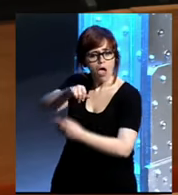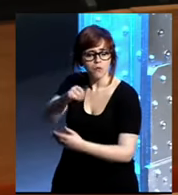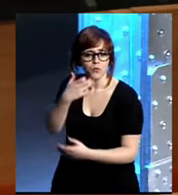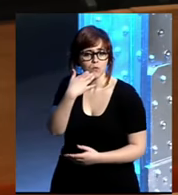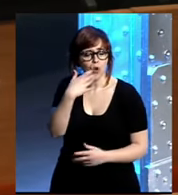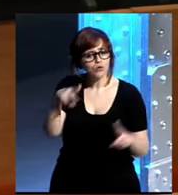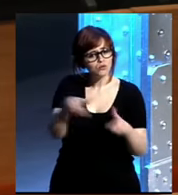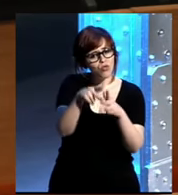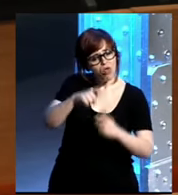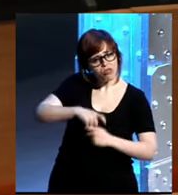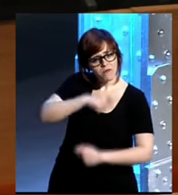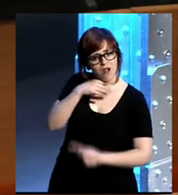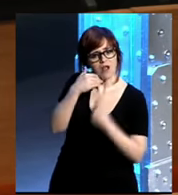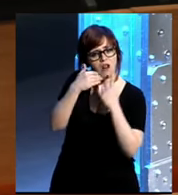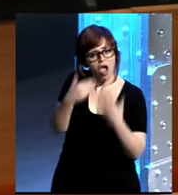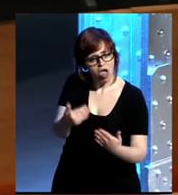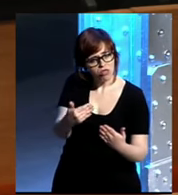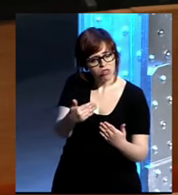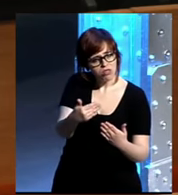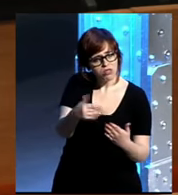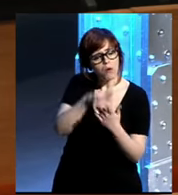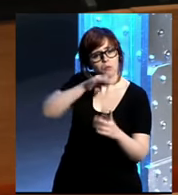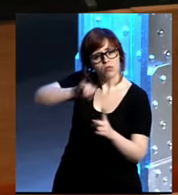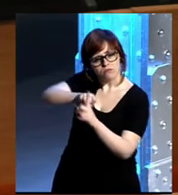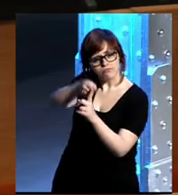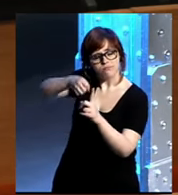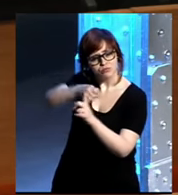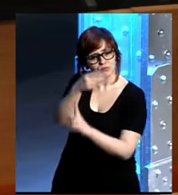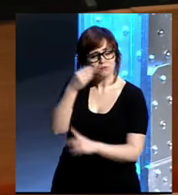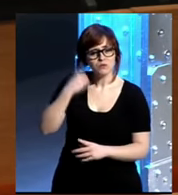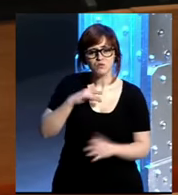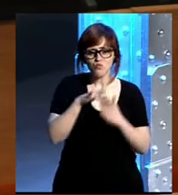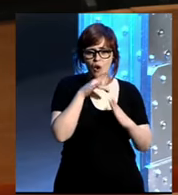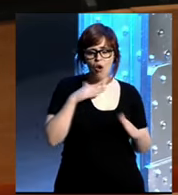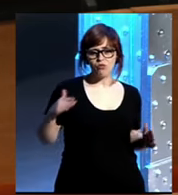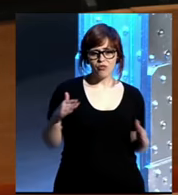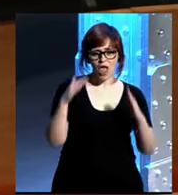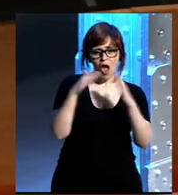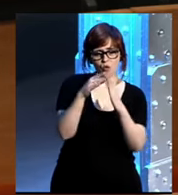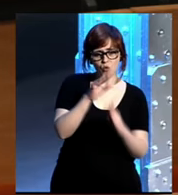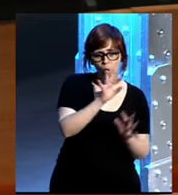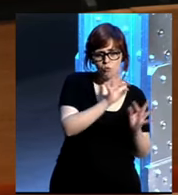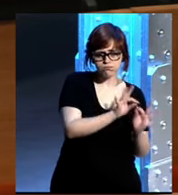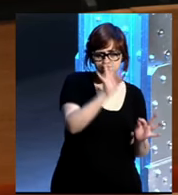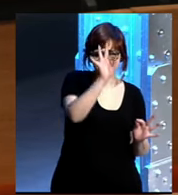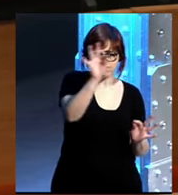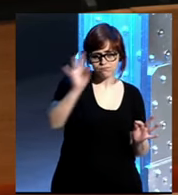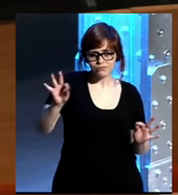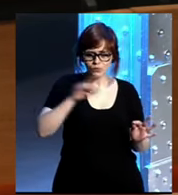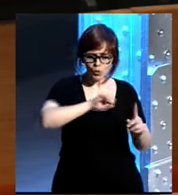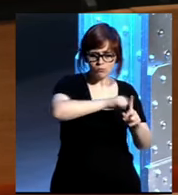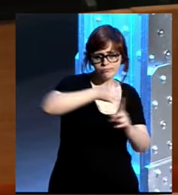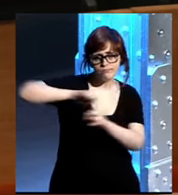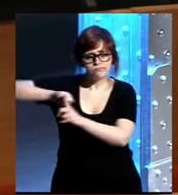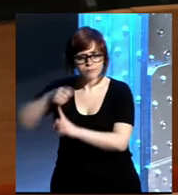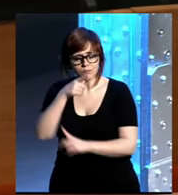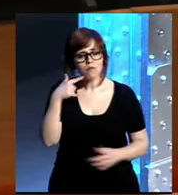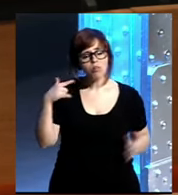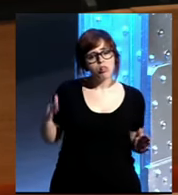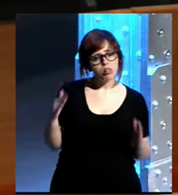pueda presionar y que pueda, ¿no?, romper ese triángulo del que hablabais también en un momento dado, ¿no? Y no sé si estáis haciendo alguna reflexión